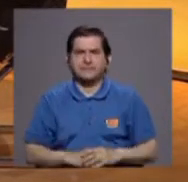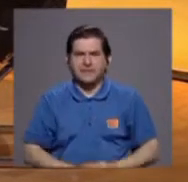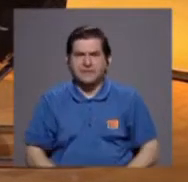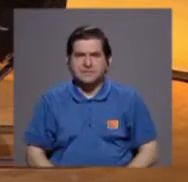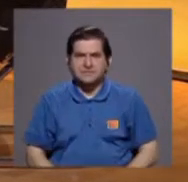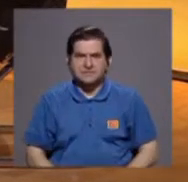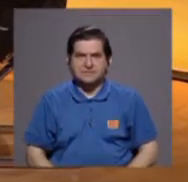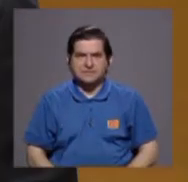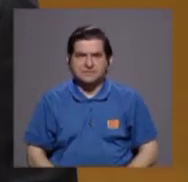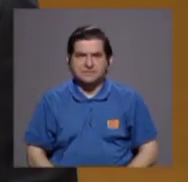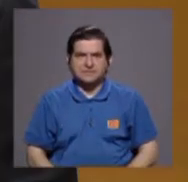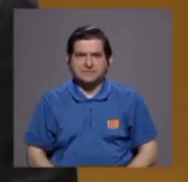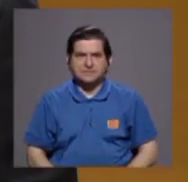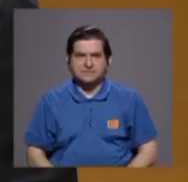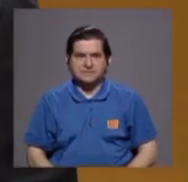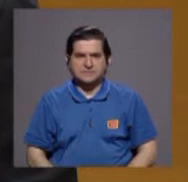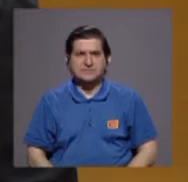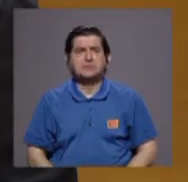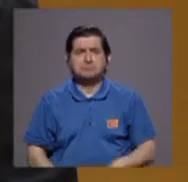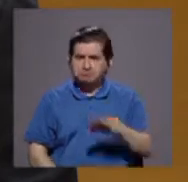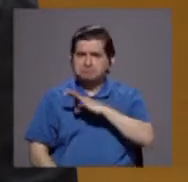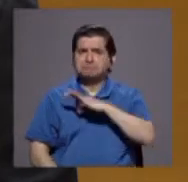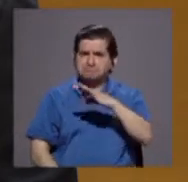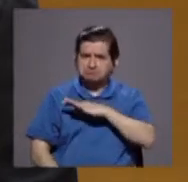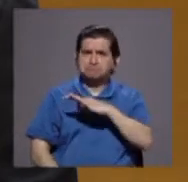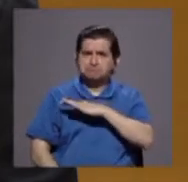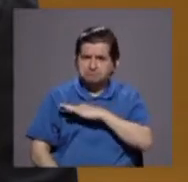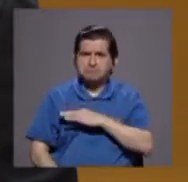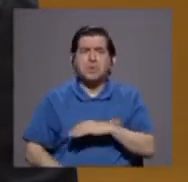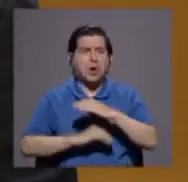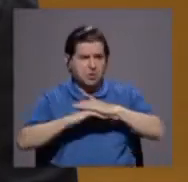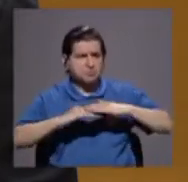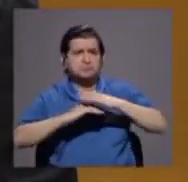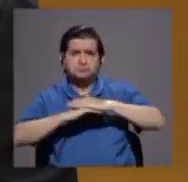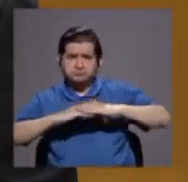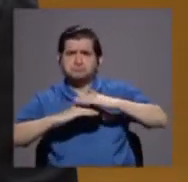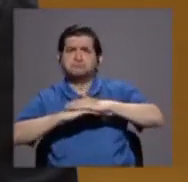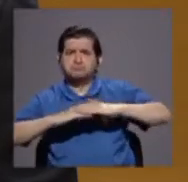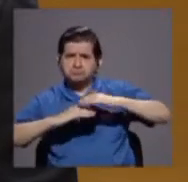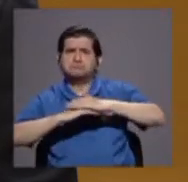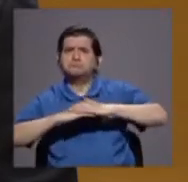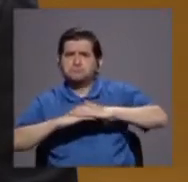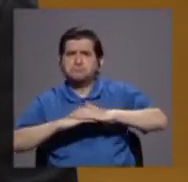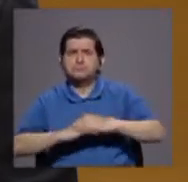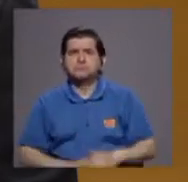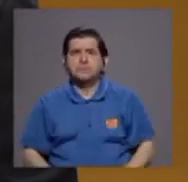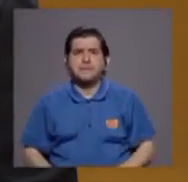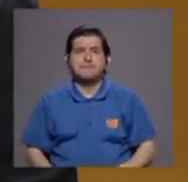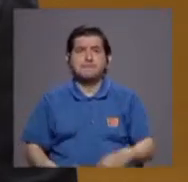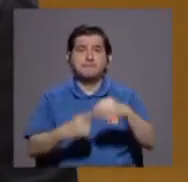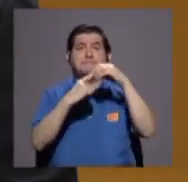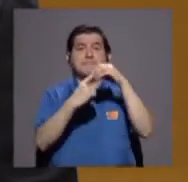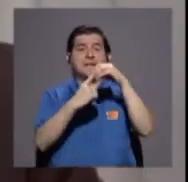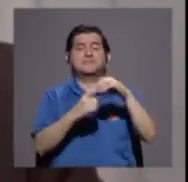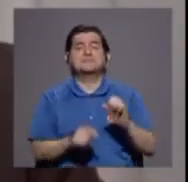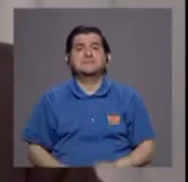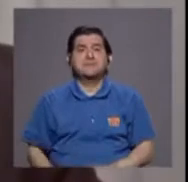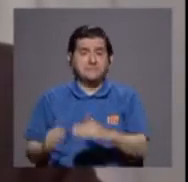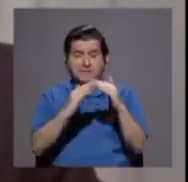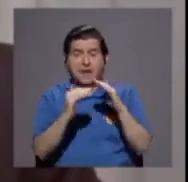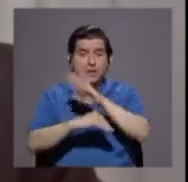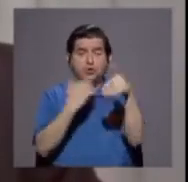vez más convenientes o más cómodas. En las principales ciudades, toda